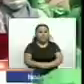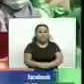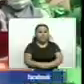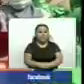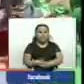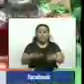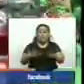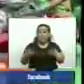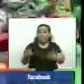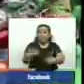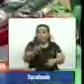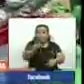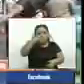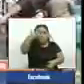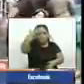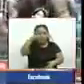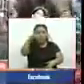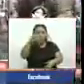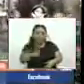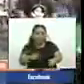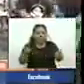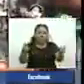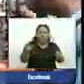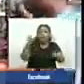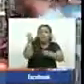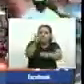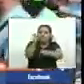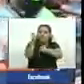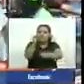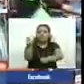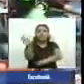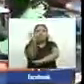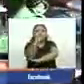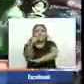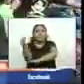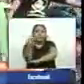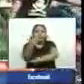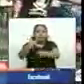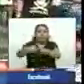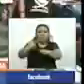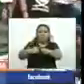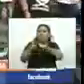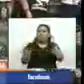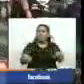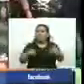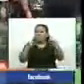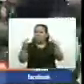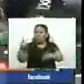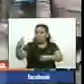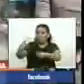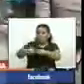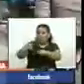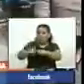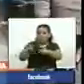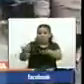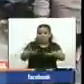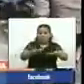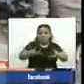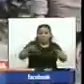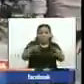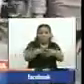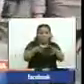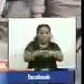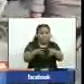Cientos de musulmanes indonesios celebraron el viernes una manifestación frente a la embajada china en Jakarta para protestar por el trato de China contra los miembros de la minoría